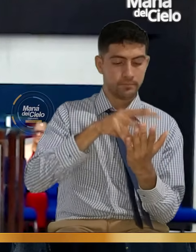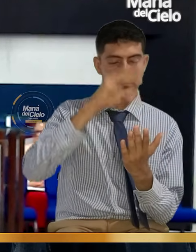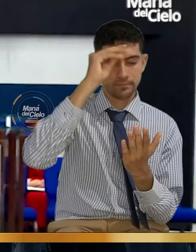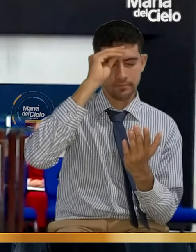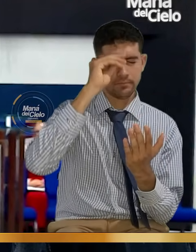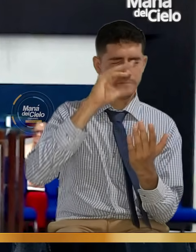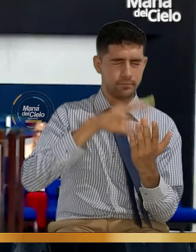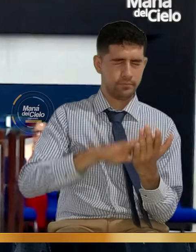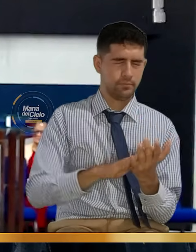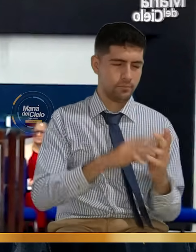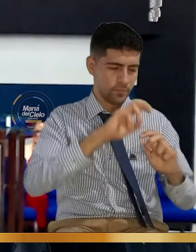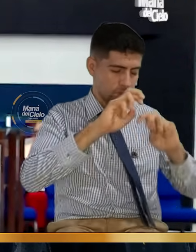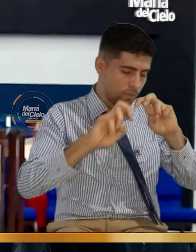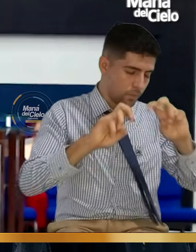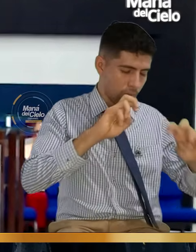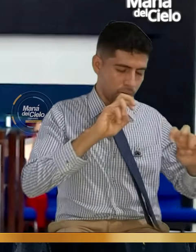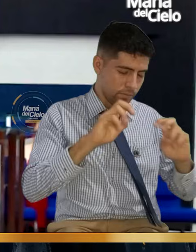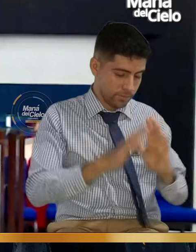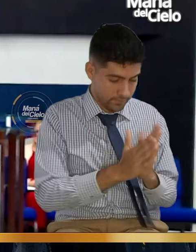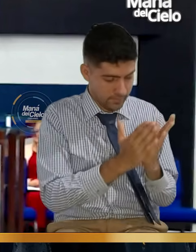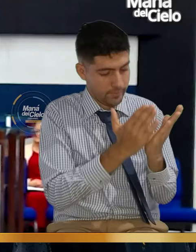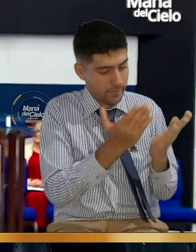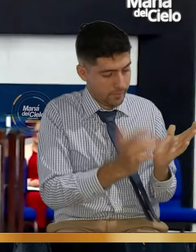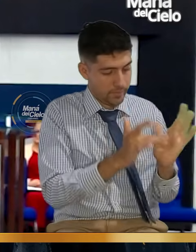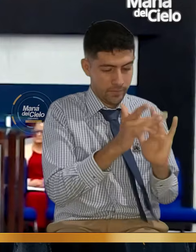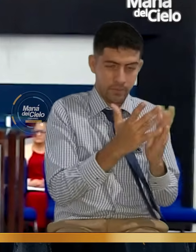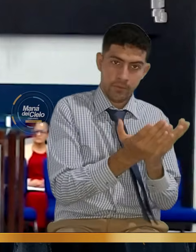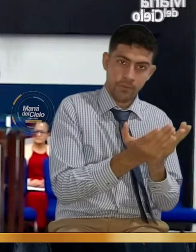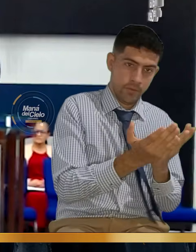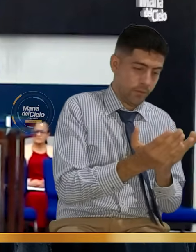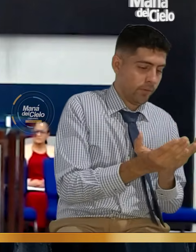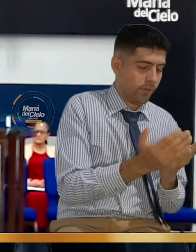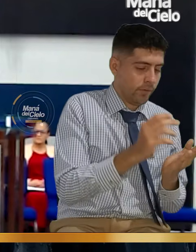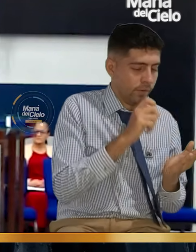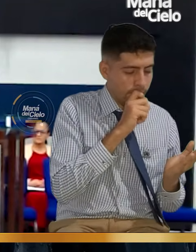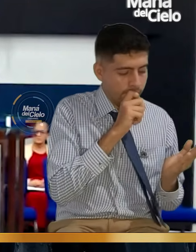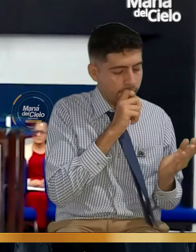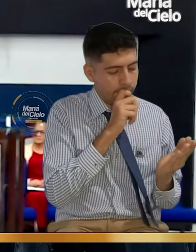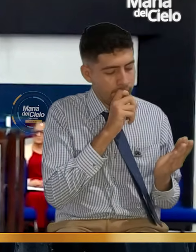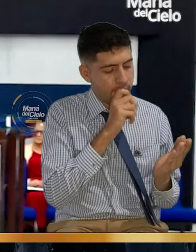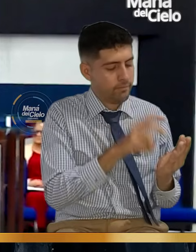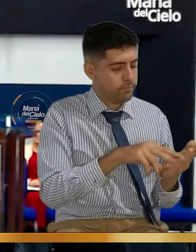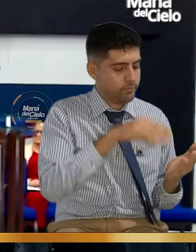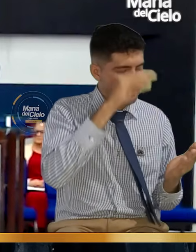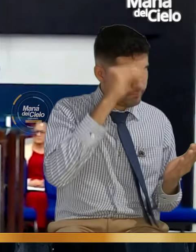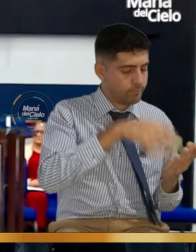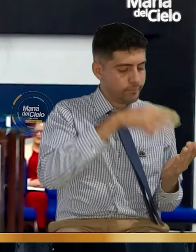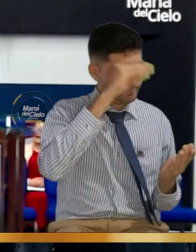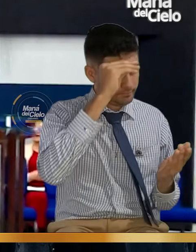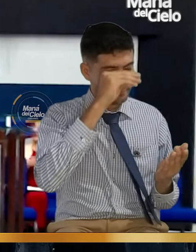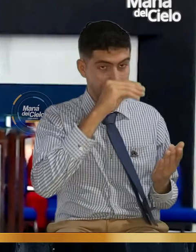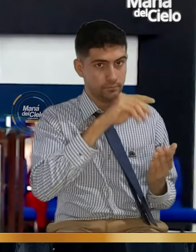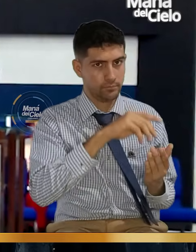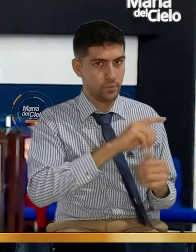de Abraham, la lee, va a tener más confianza. Porque el Dios que ha cumplido al principio sigue cumpliendo hasta